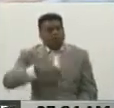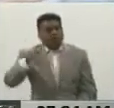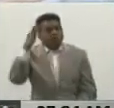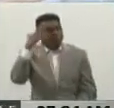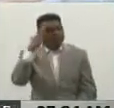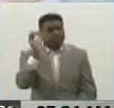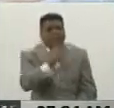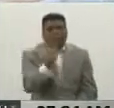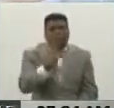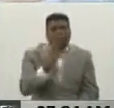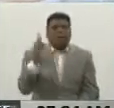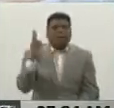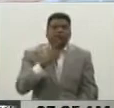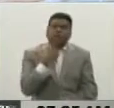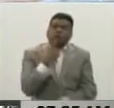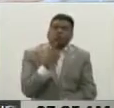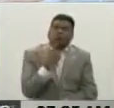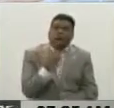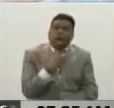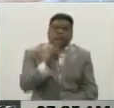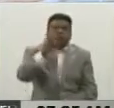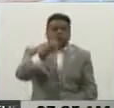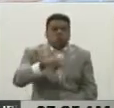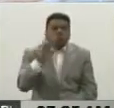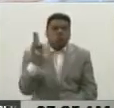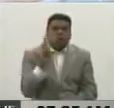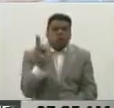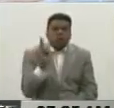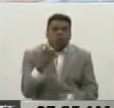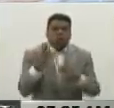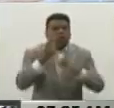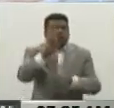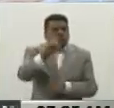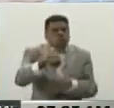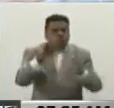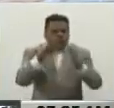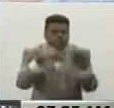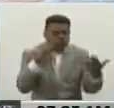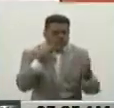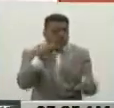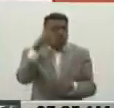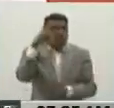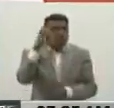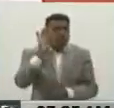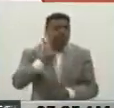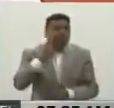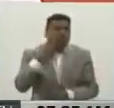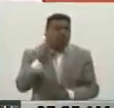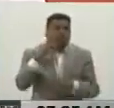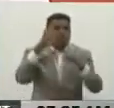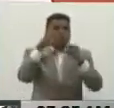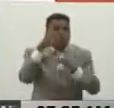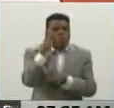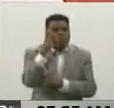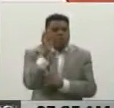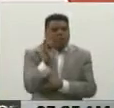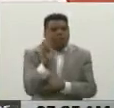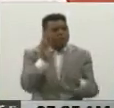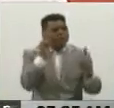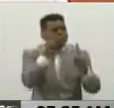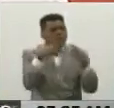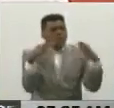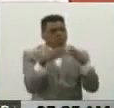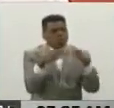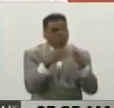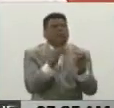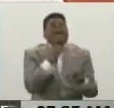conocimiento en el manejo de esta, o que nunca lo ha usado, que nunca ni siquiera ha abierto una cuenta de Twitter o de Facebook. Esa va a ser nuestra población objetivo, ¿no? Nosotros